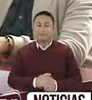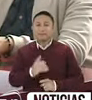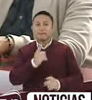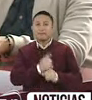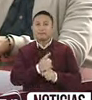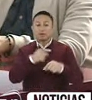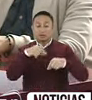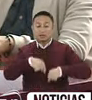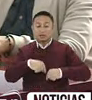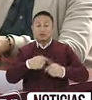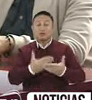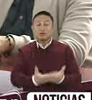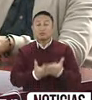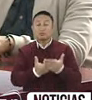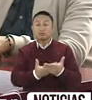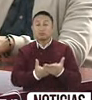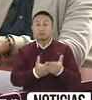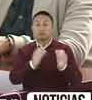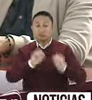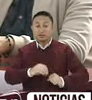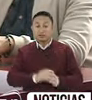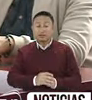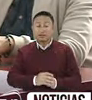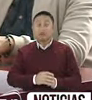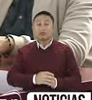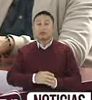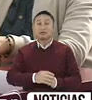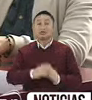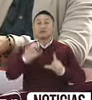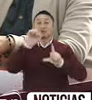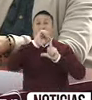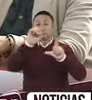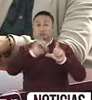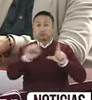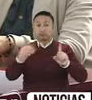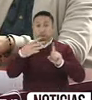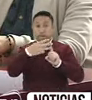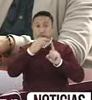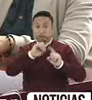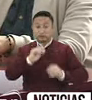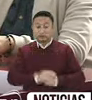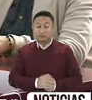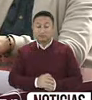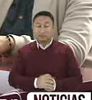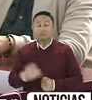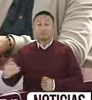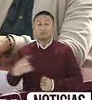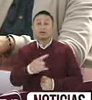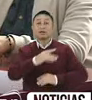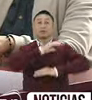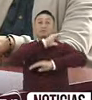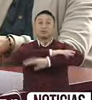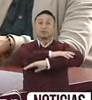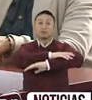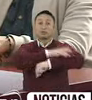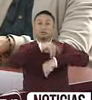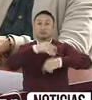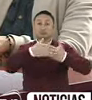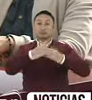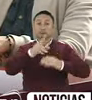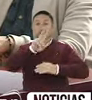una modalidad que se puede hacer de forma telemática, es decir, de forma virtual, donde tienen una plataforma que está